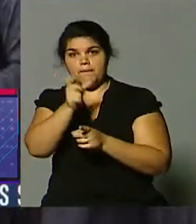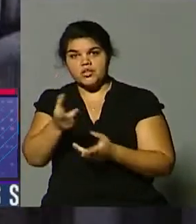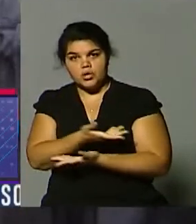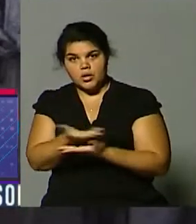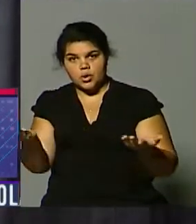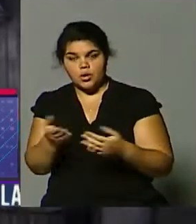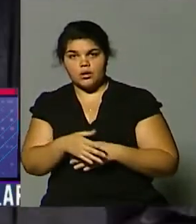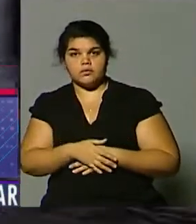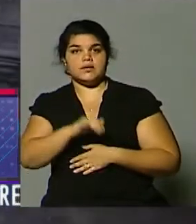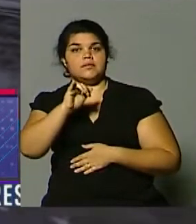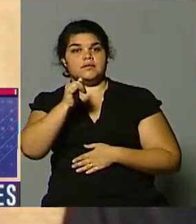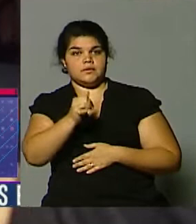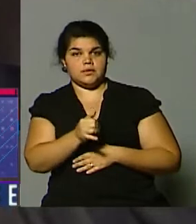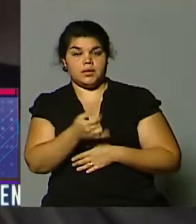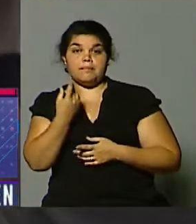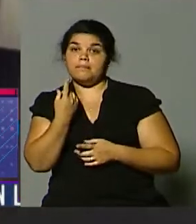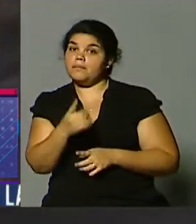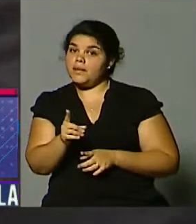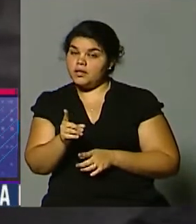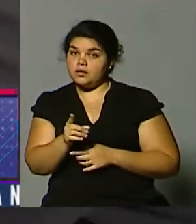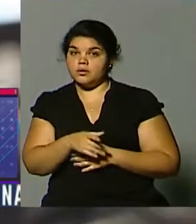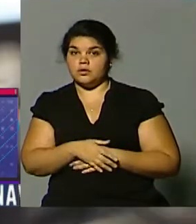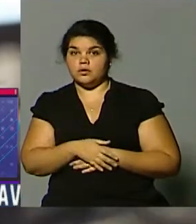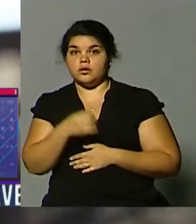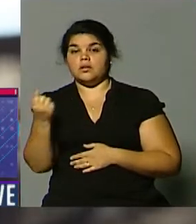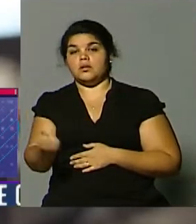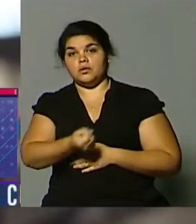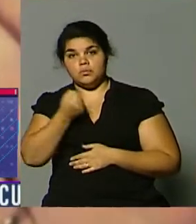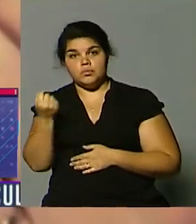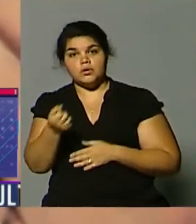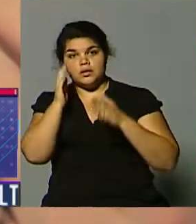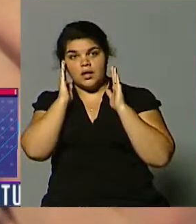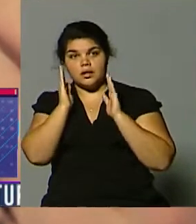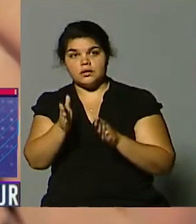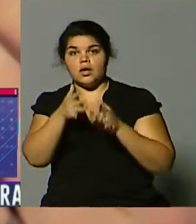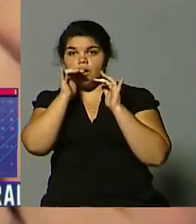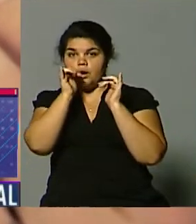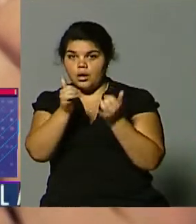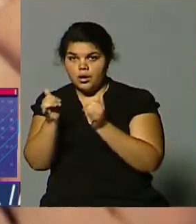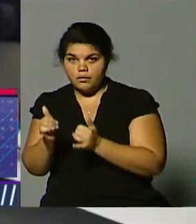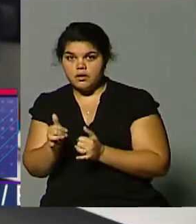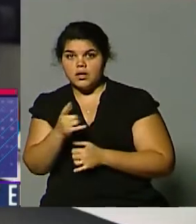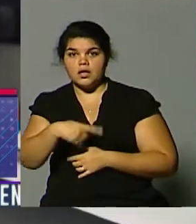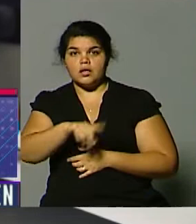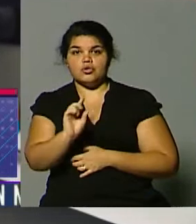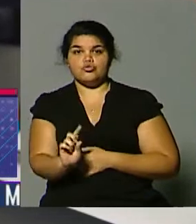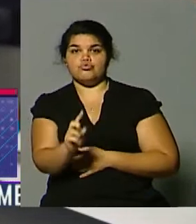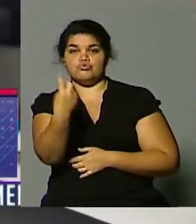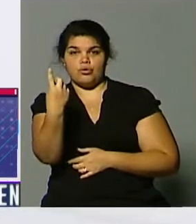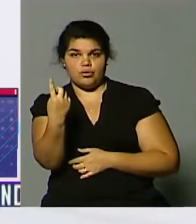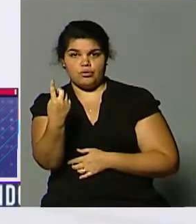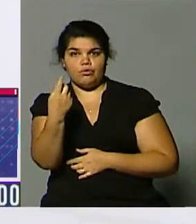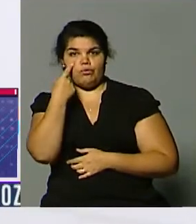en general, teniendo en cuenta que hay mucha gente, sobre todo jóvenes, autodidactas en el